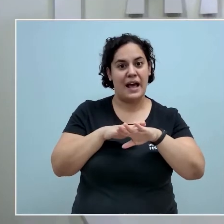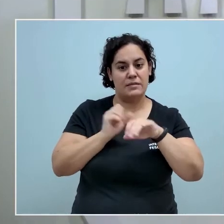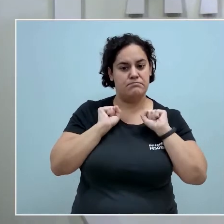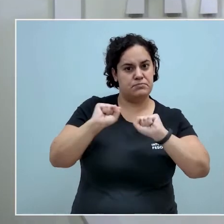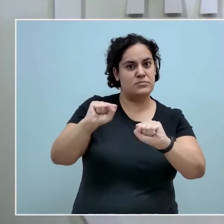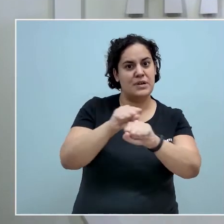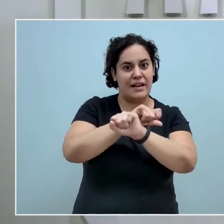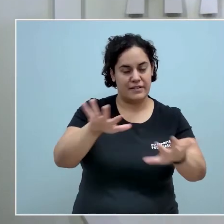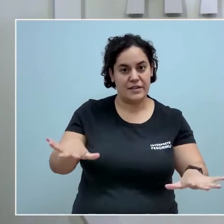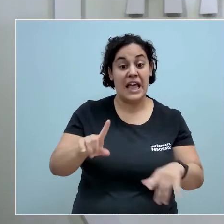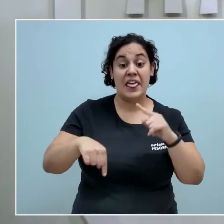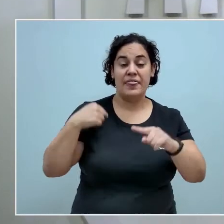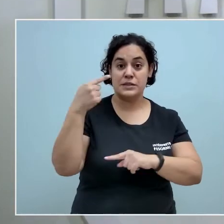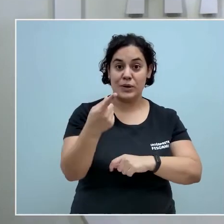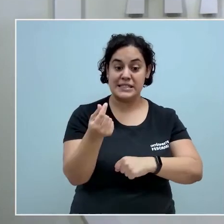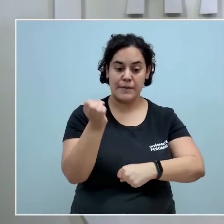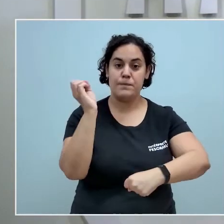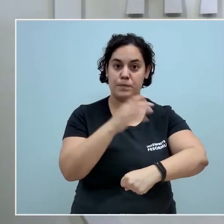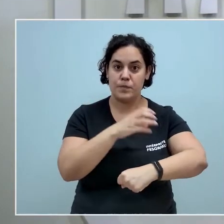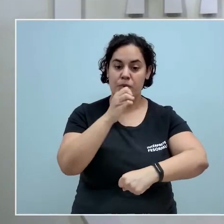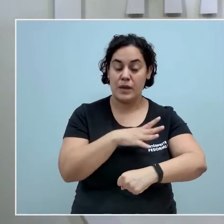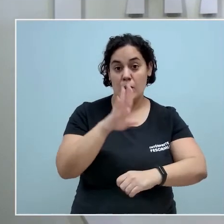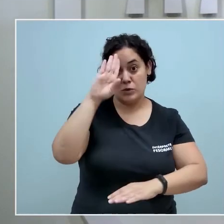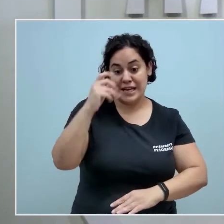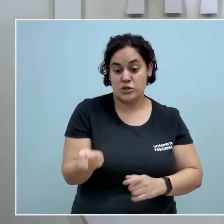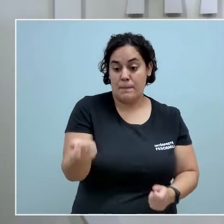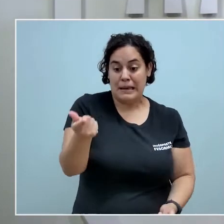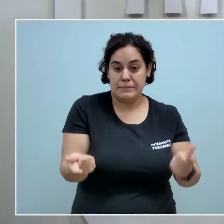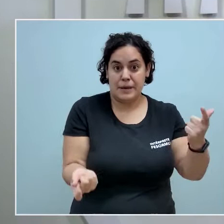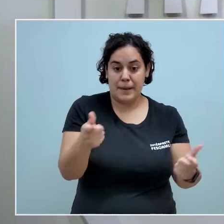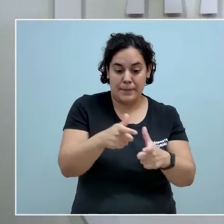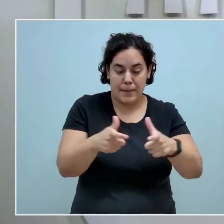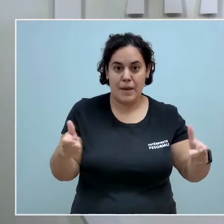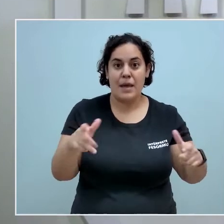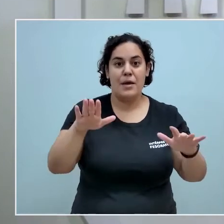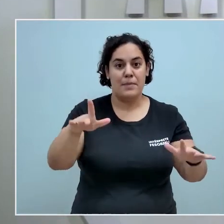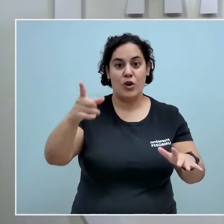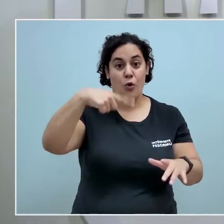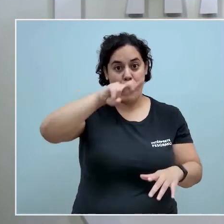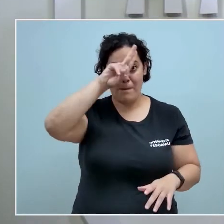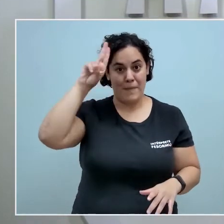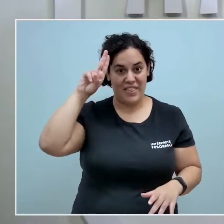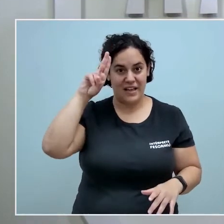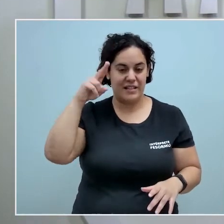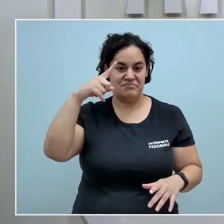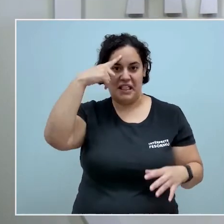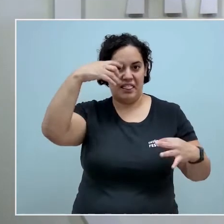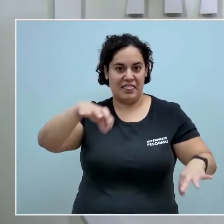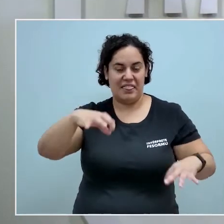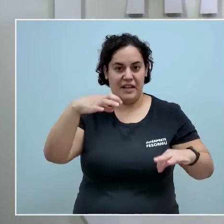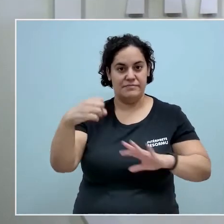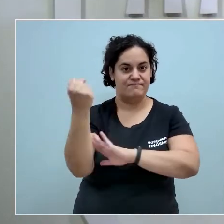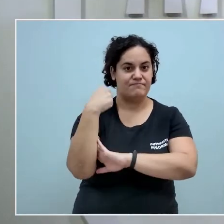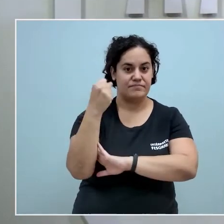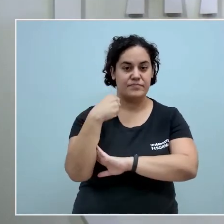Y después seguimos invirtiendo en prevenir rebrotes. Pero nada de esto se ha tenido en cuenta. El criterio impuesto por el Gobierno